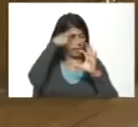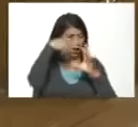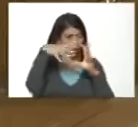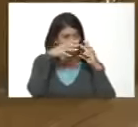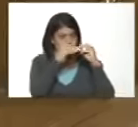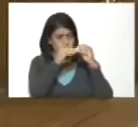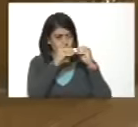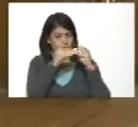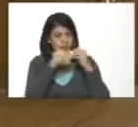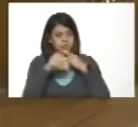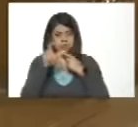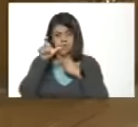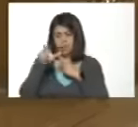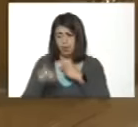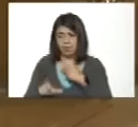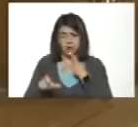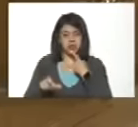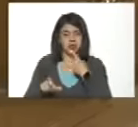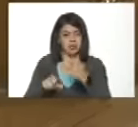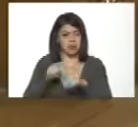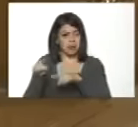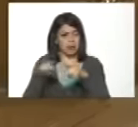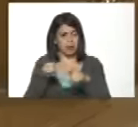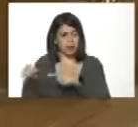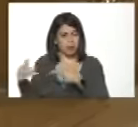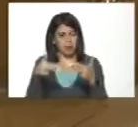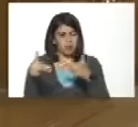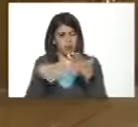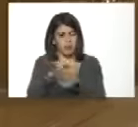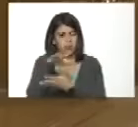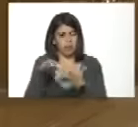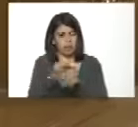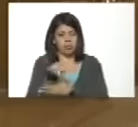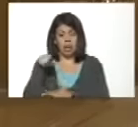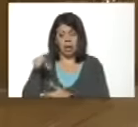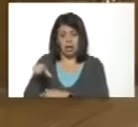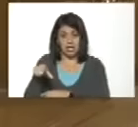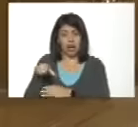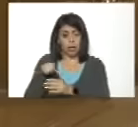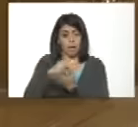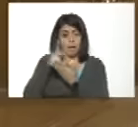de esa señora con lo que estaban, ordenaron la violencia en Venezuela.